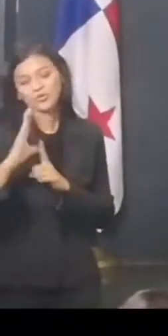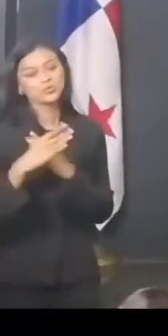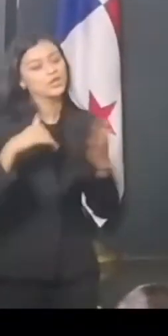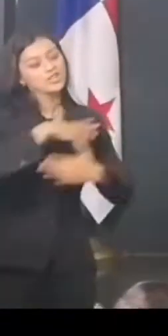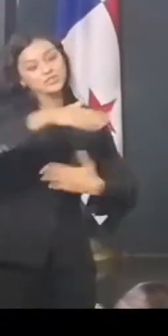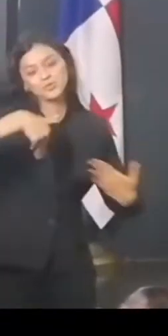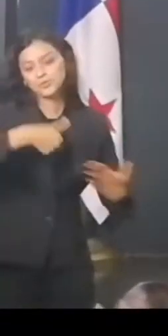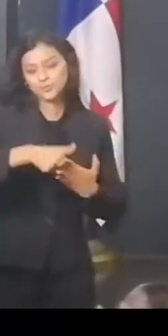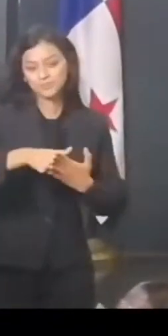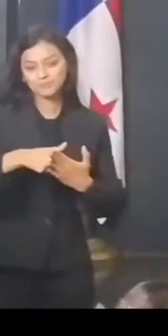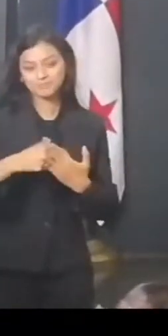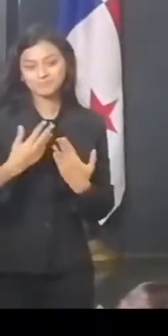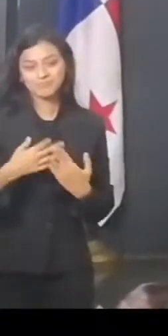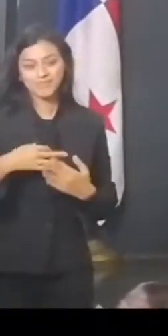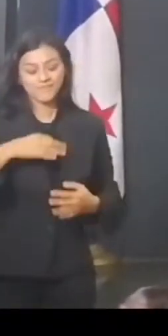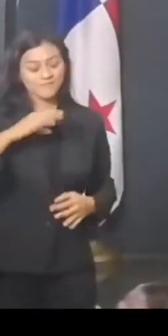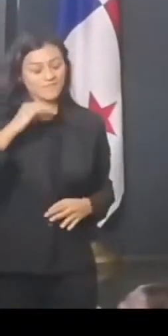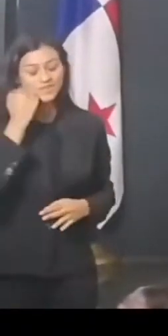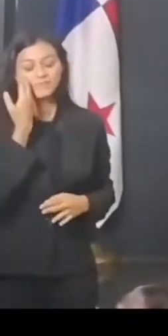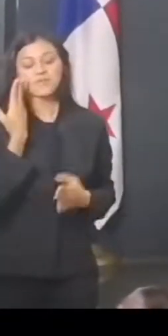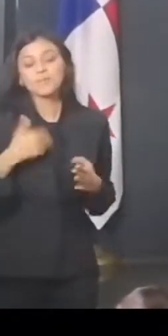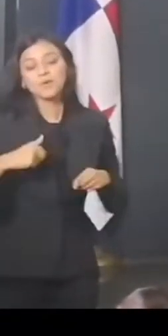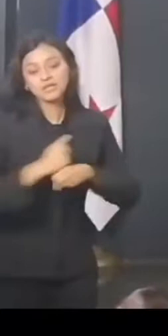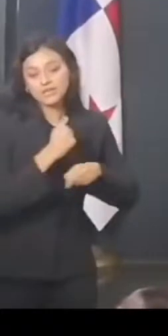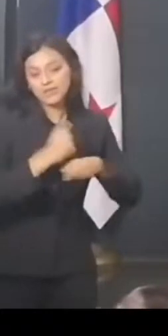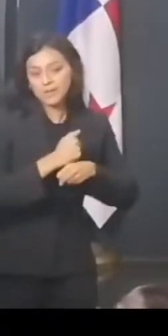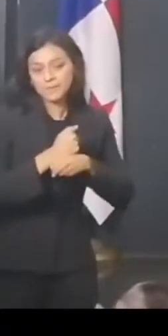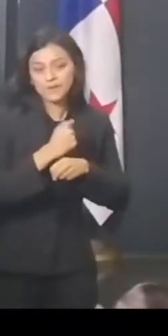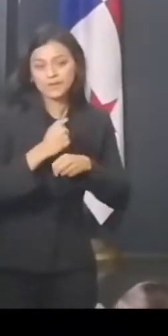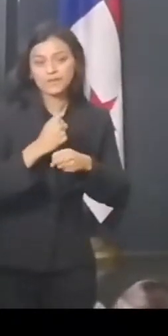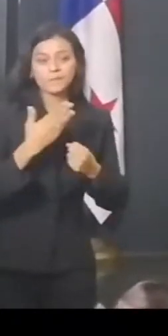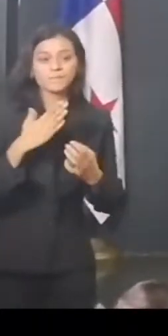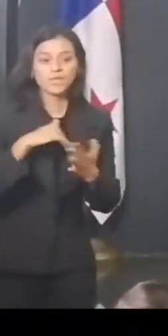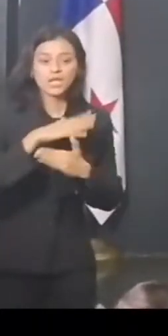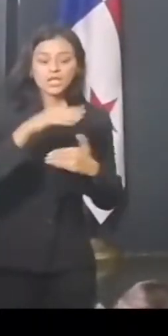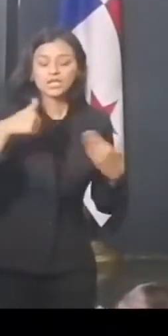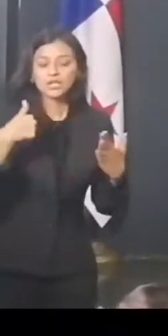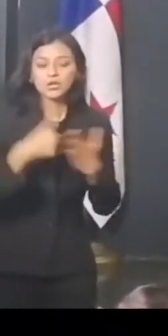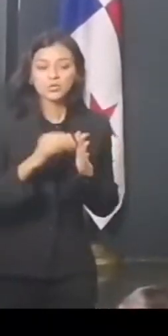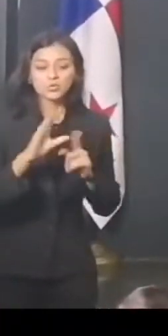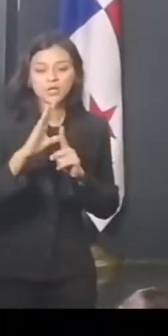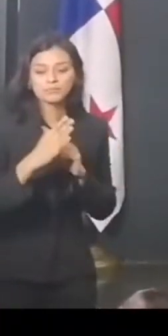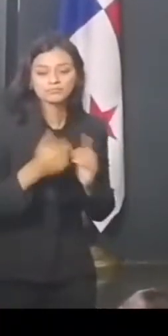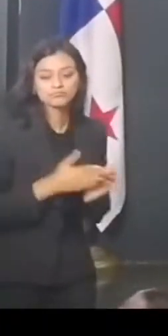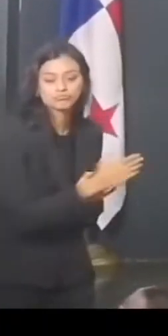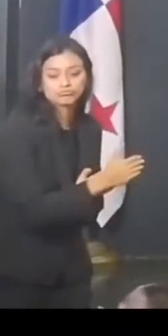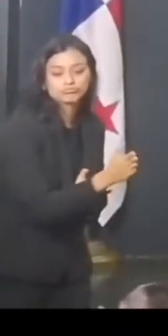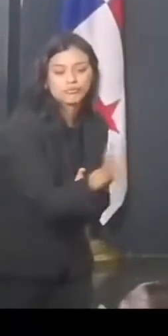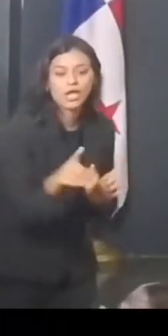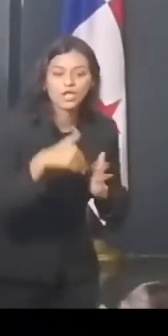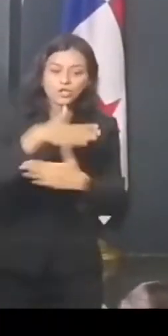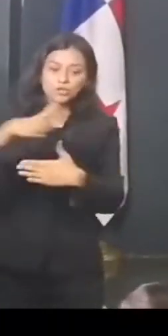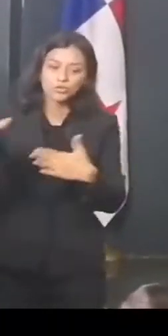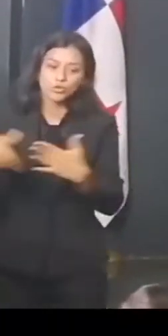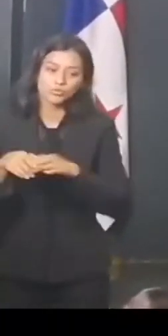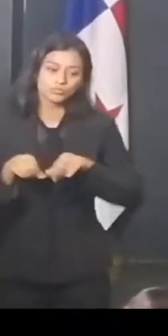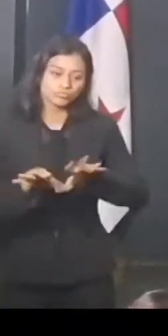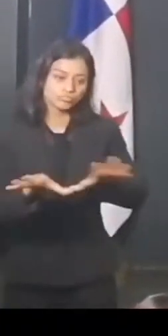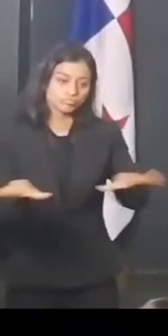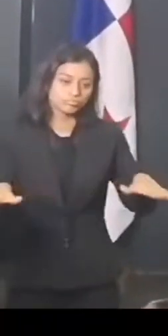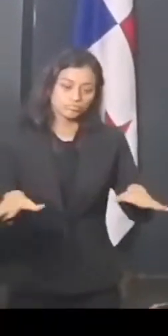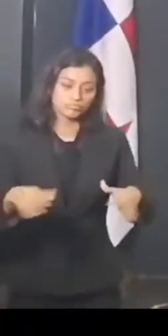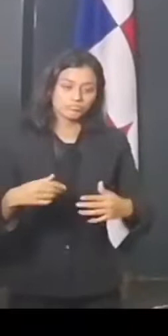Y simplemente vamos a trabajar para que la cultura llegue a todos y todas. Ciertamente van a